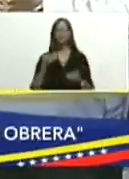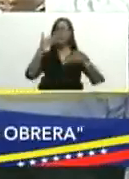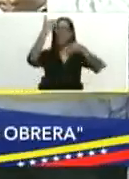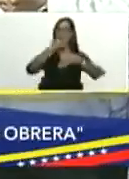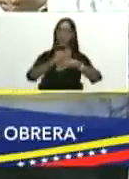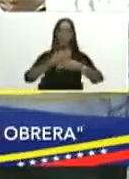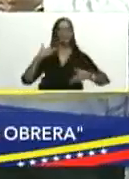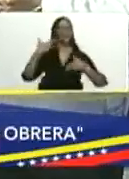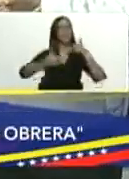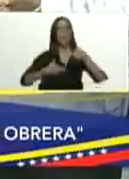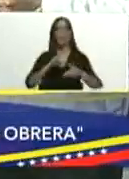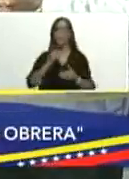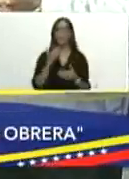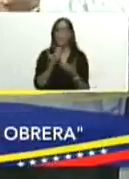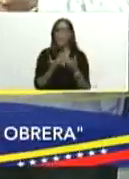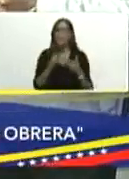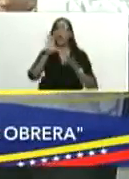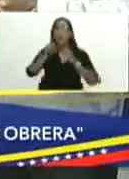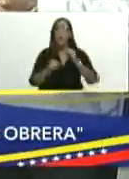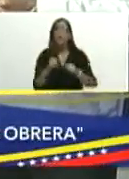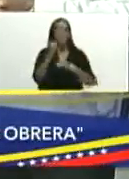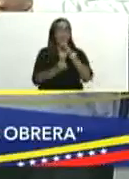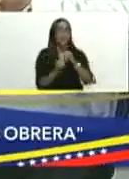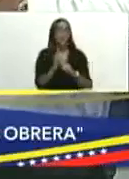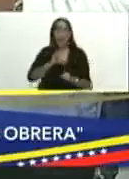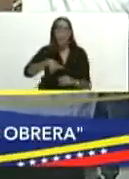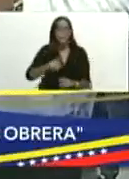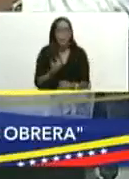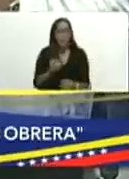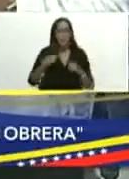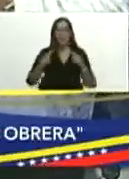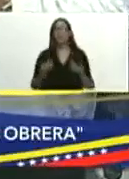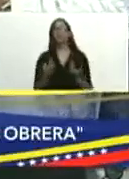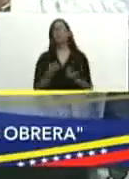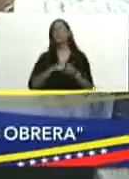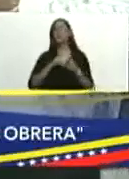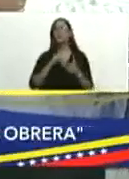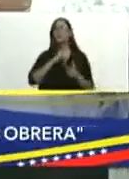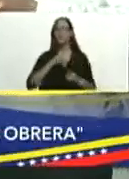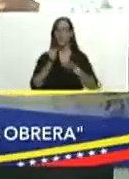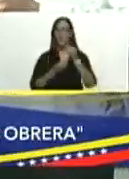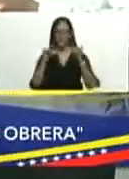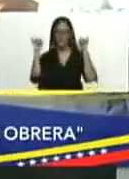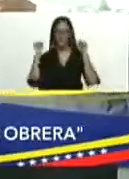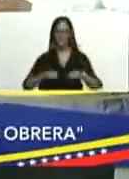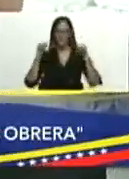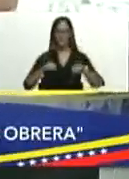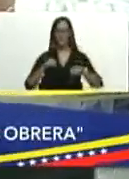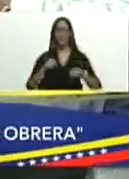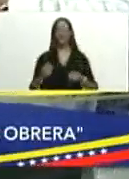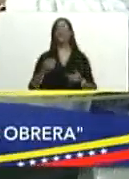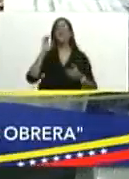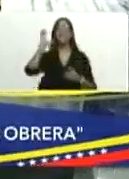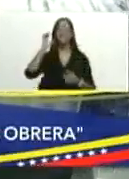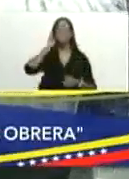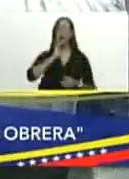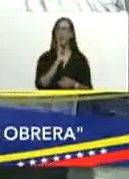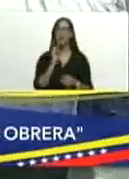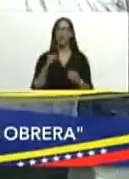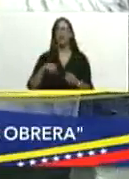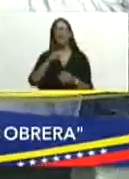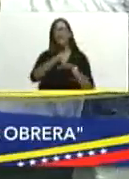criminal no nos ha permitido adquirir nuestro nuestro nuestra materia prima y hoy la estamos haciendo la estamos explotando desde aquí Gustavo Bolívar en el padre en el